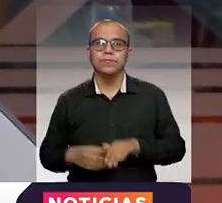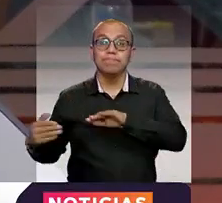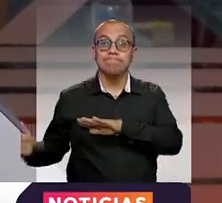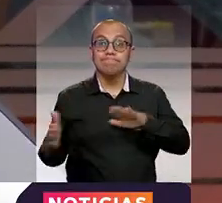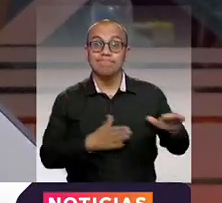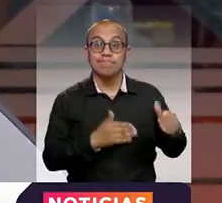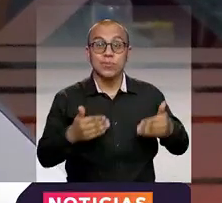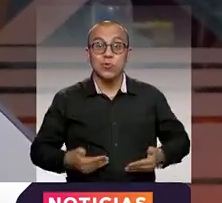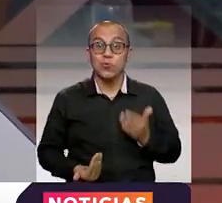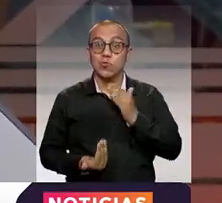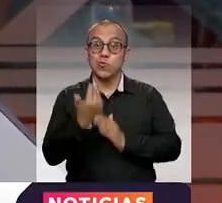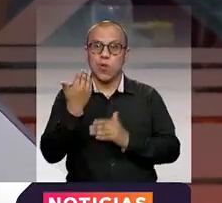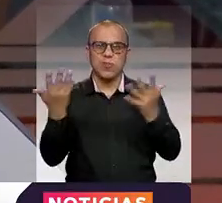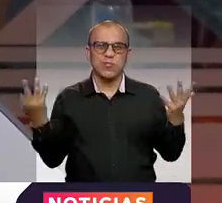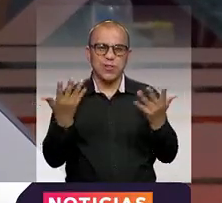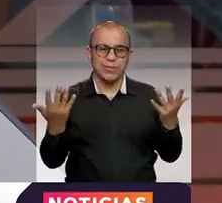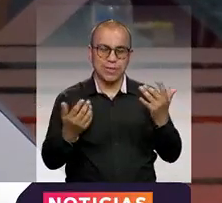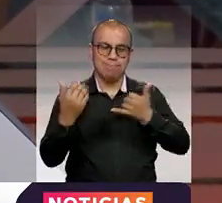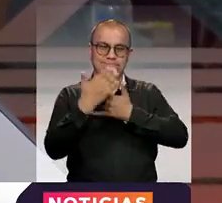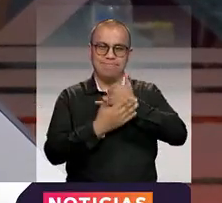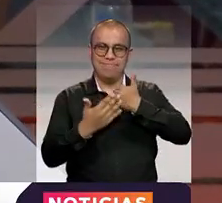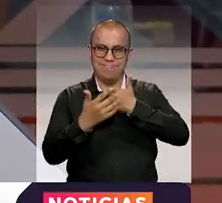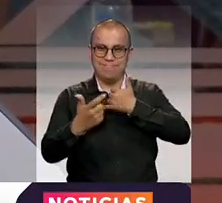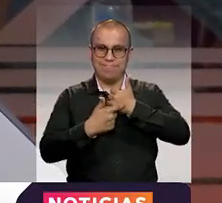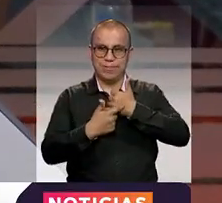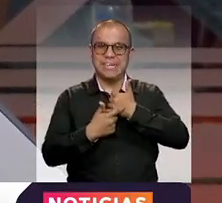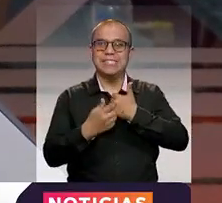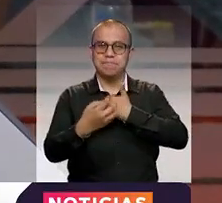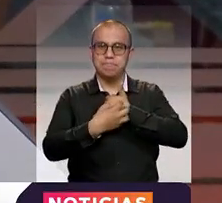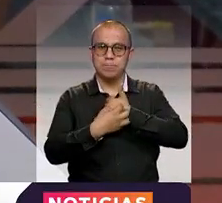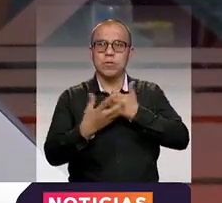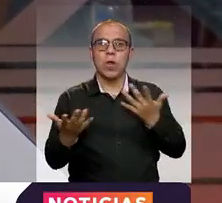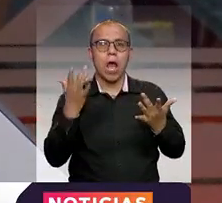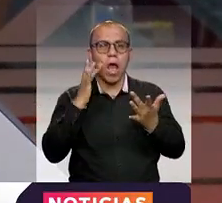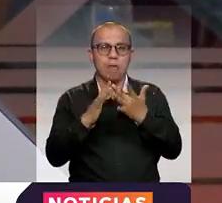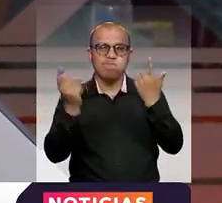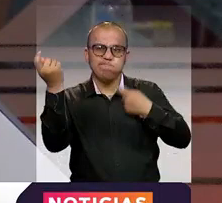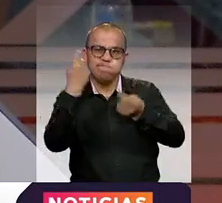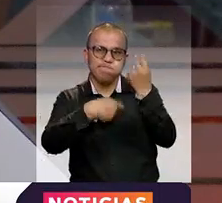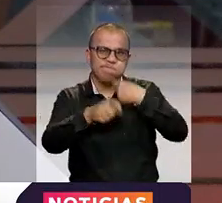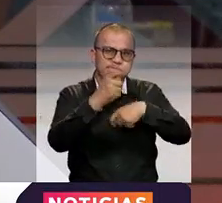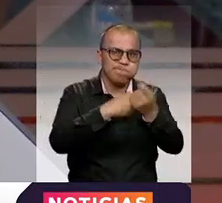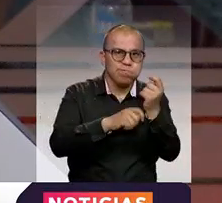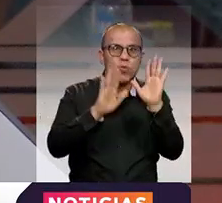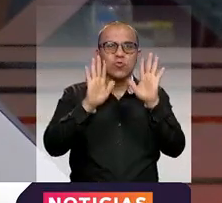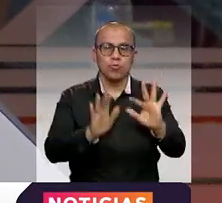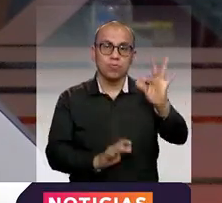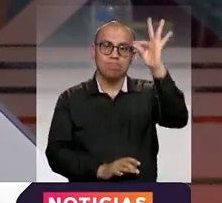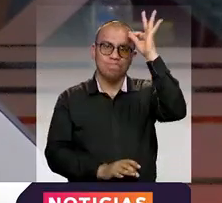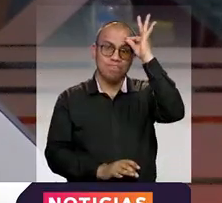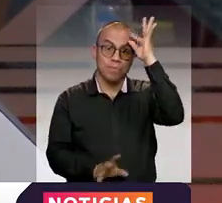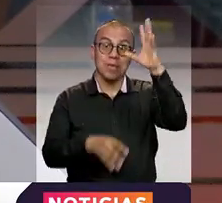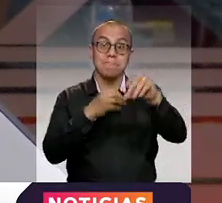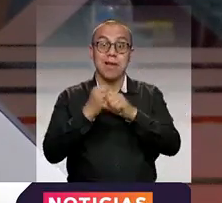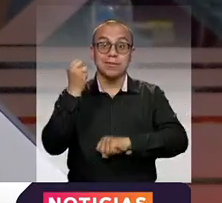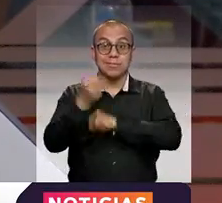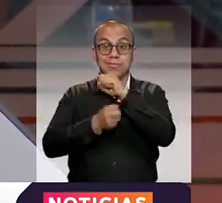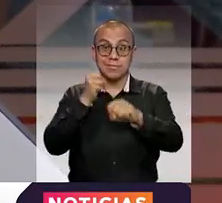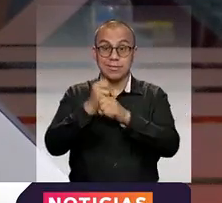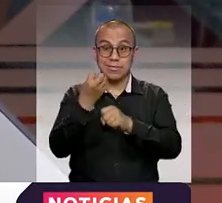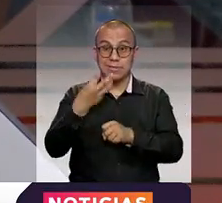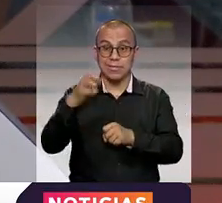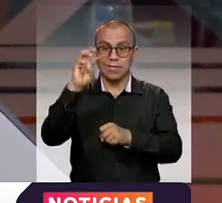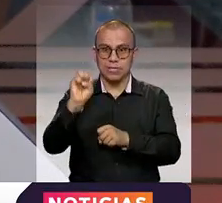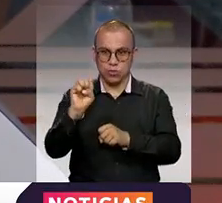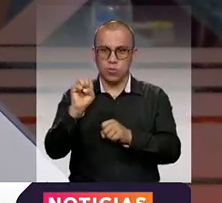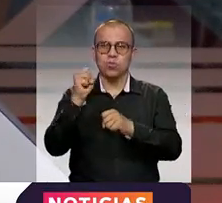a 2 se registraron en el centro del país en la lucha de las autoridades contra el microtráfico e incluso se encontró a menores de edad que estaban